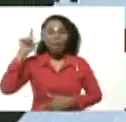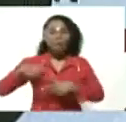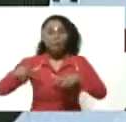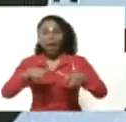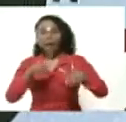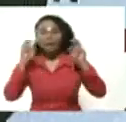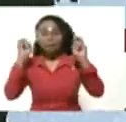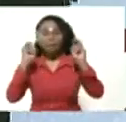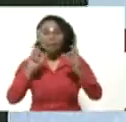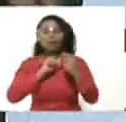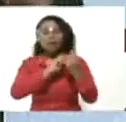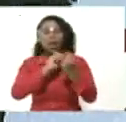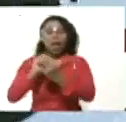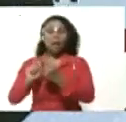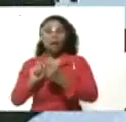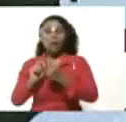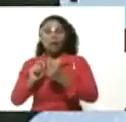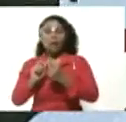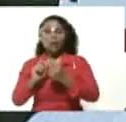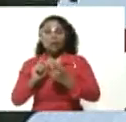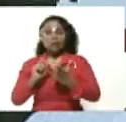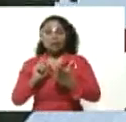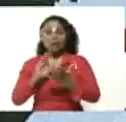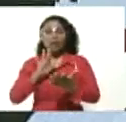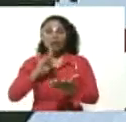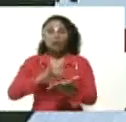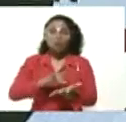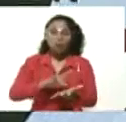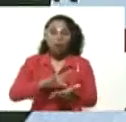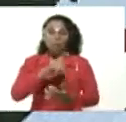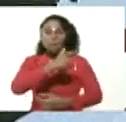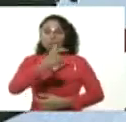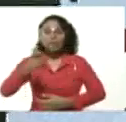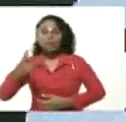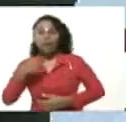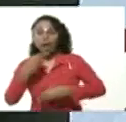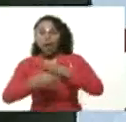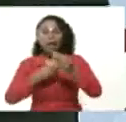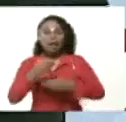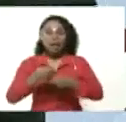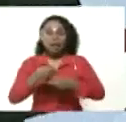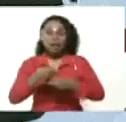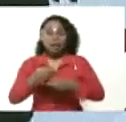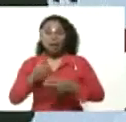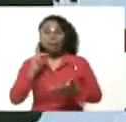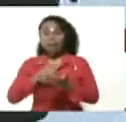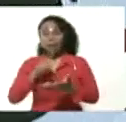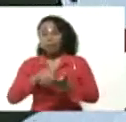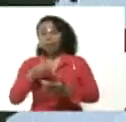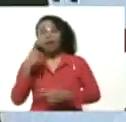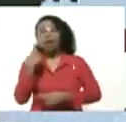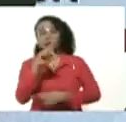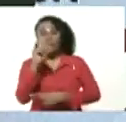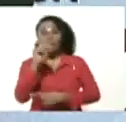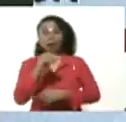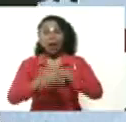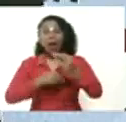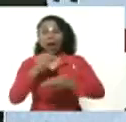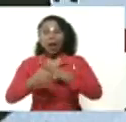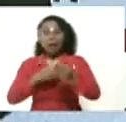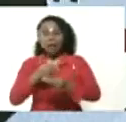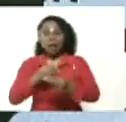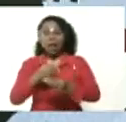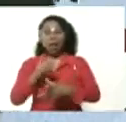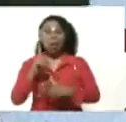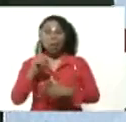Cuando el diálogo llega a todo el pueblo, renace o se reconstruye la democracia. Y cuidado, es ahí también cuando empiezan a acercar a los países.